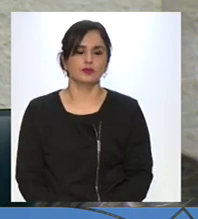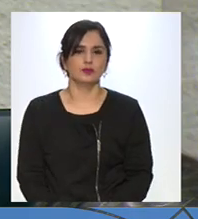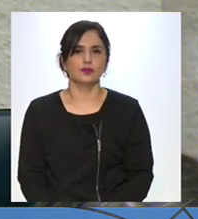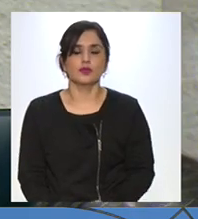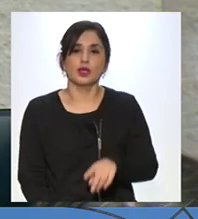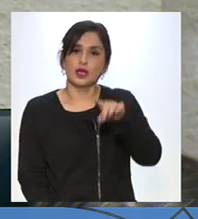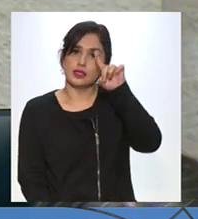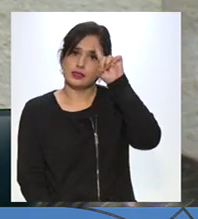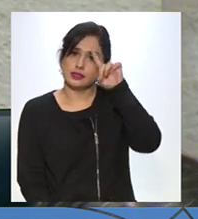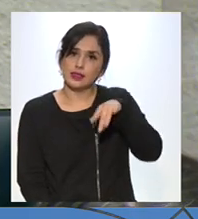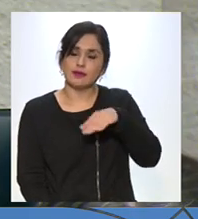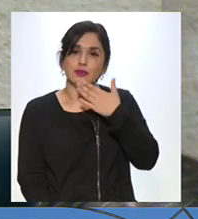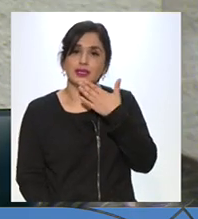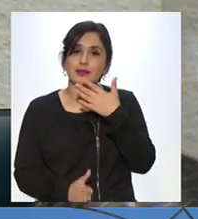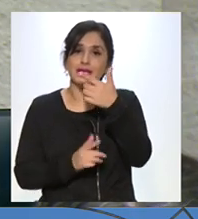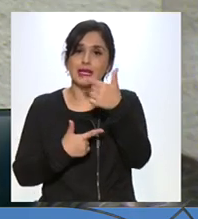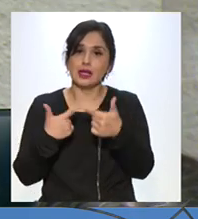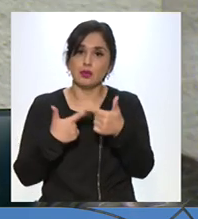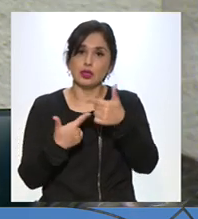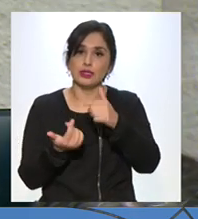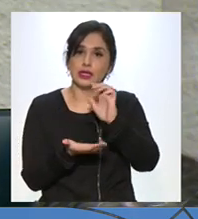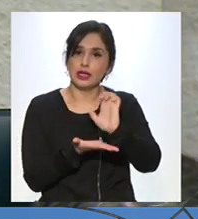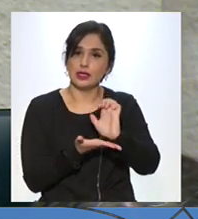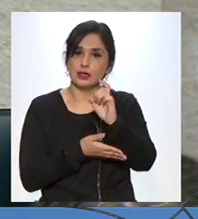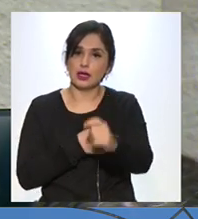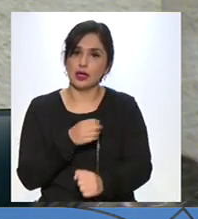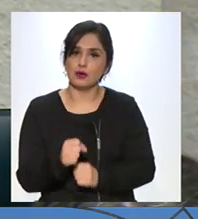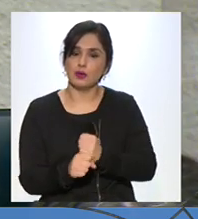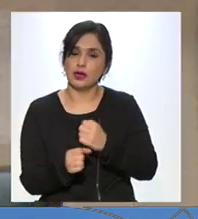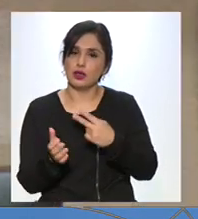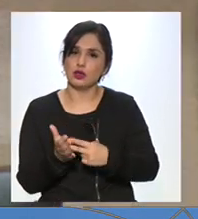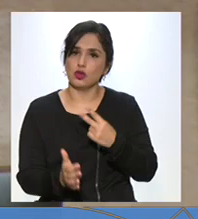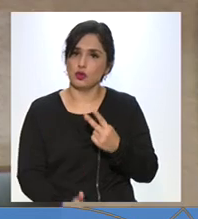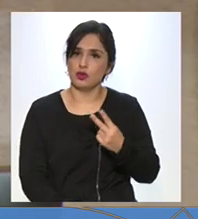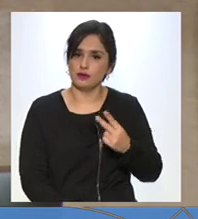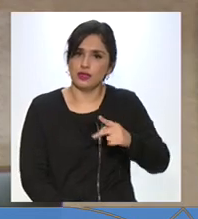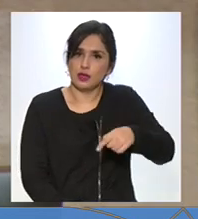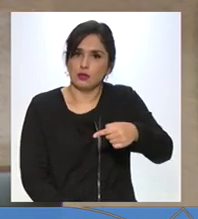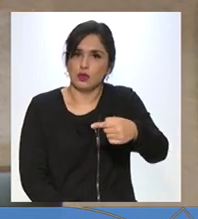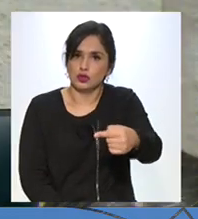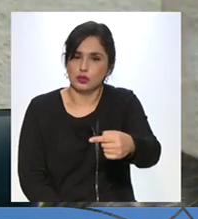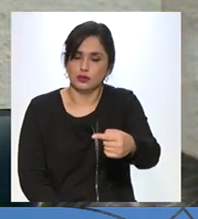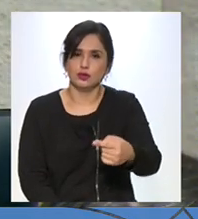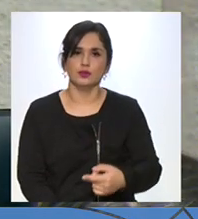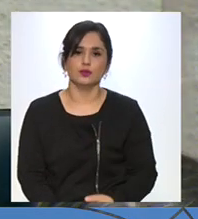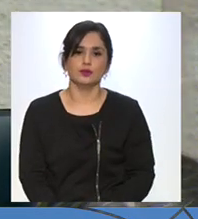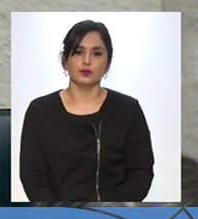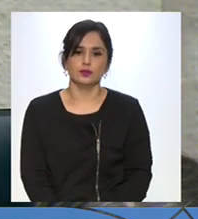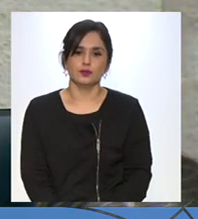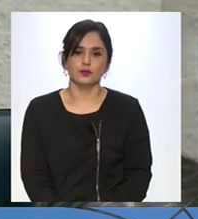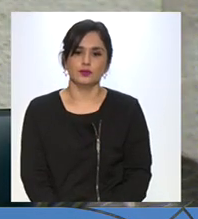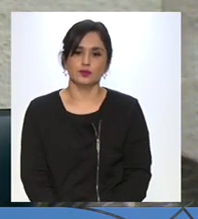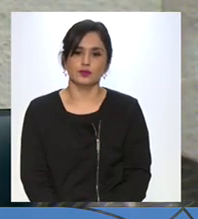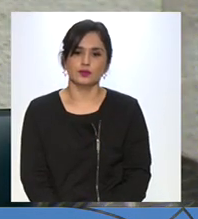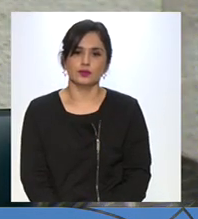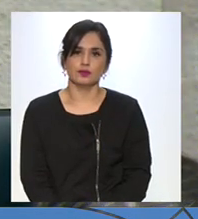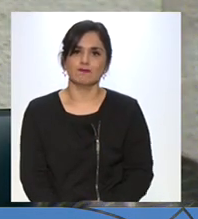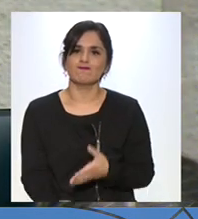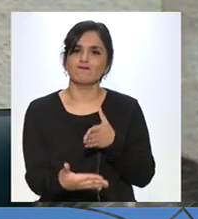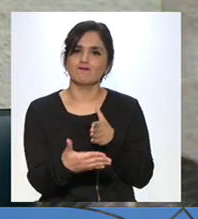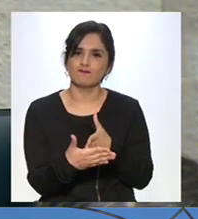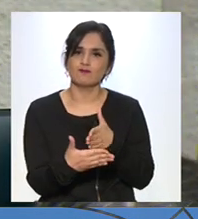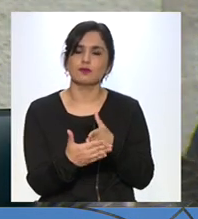Sabemos también de que la política fiscal para el año 2022 y siguientes va a ser más